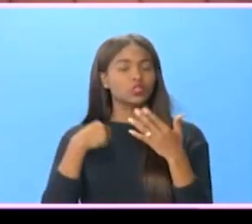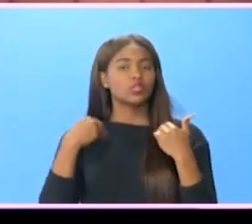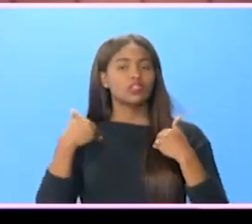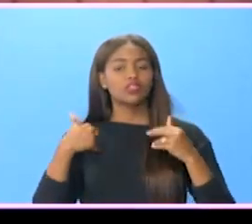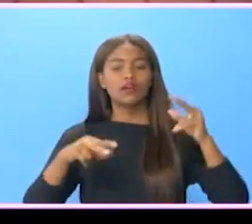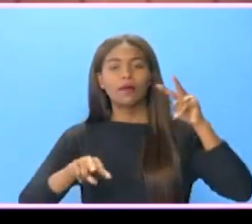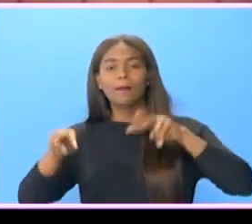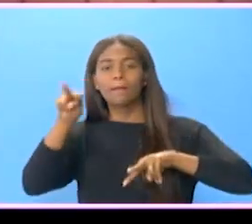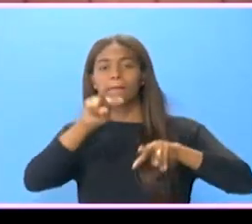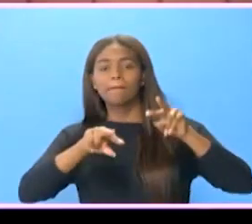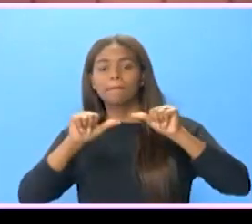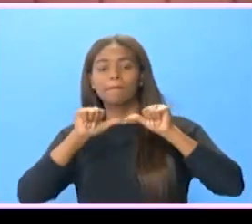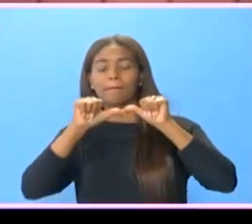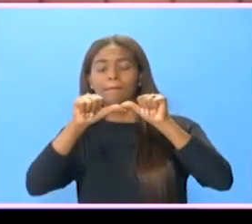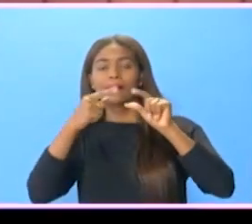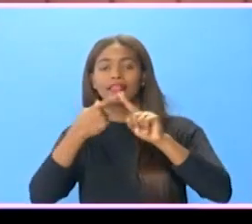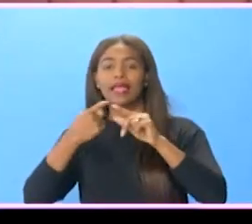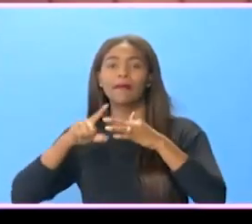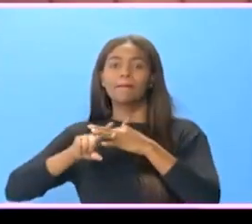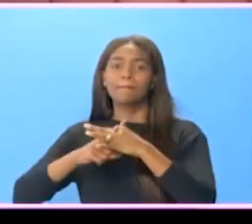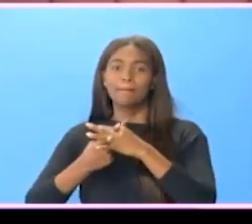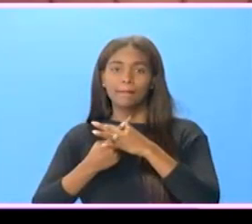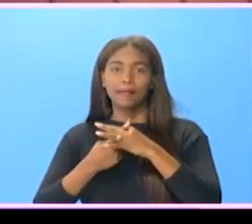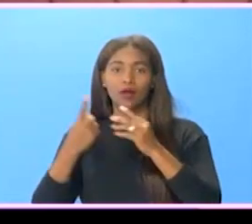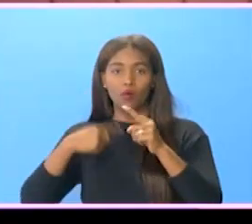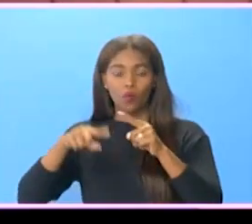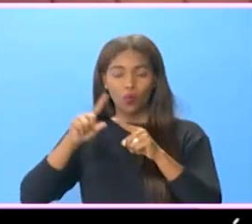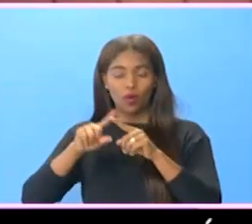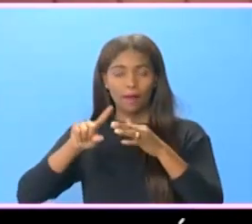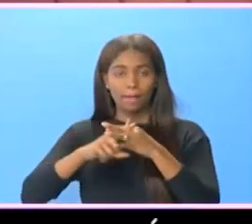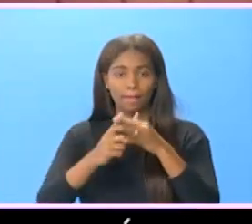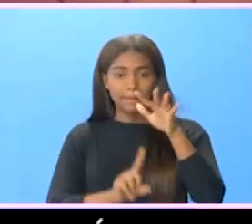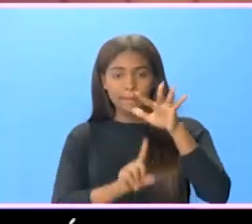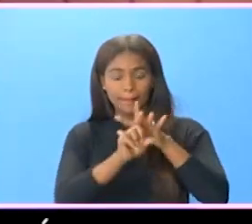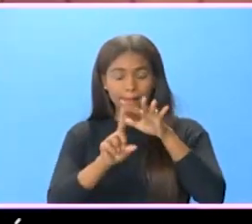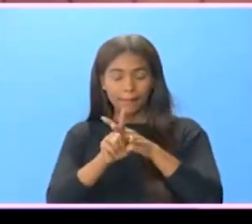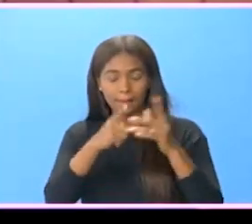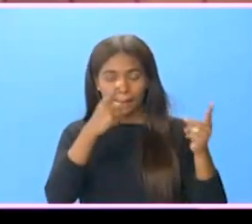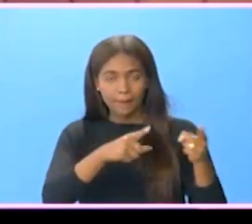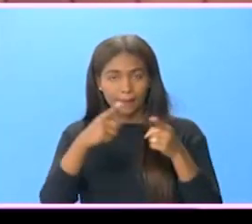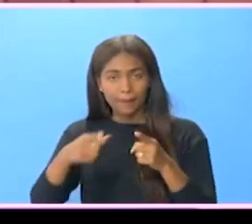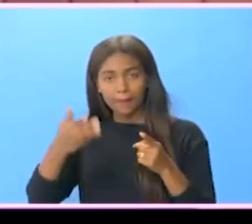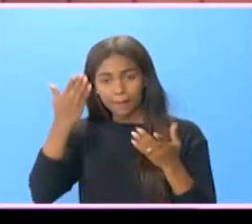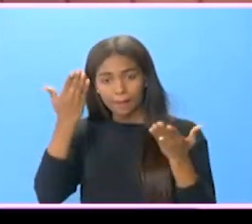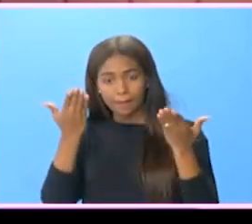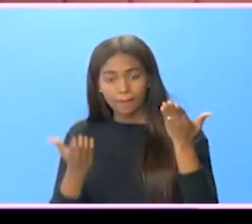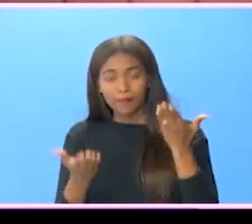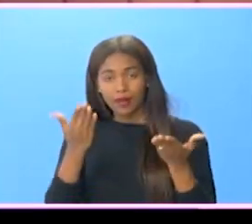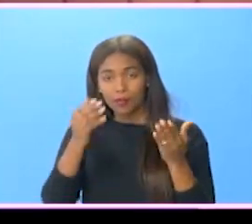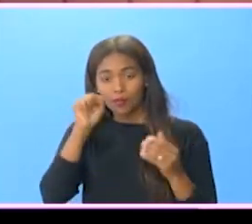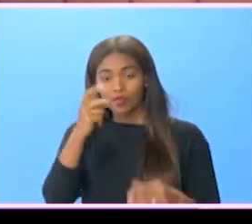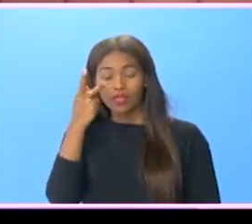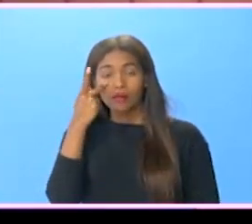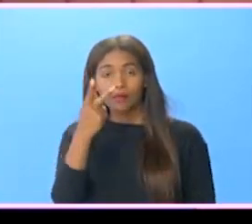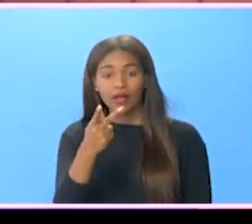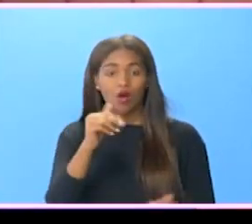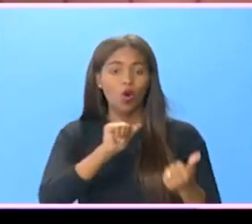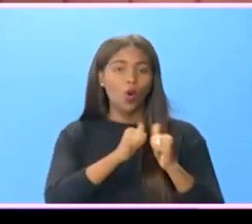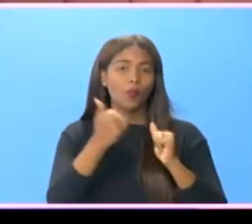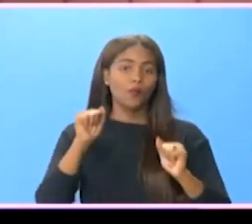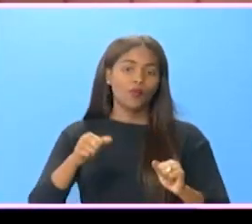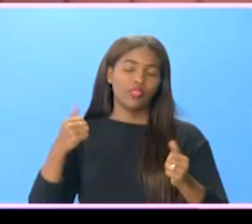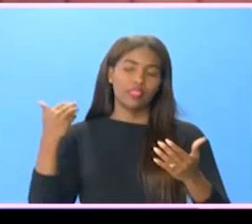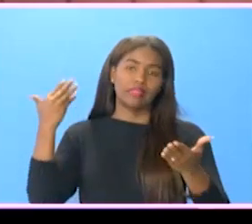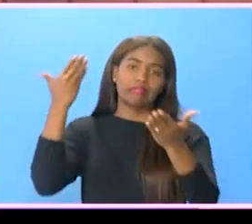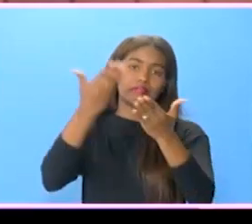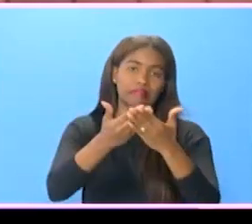vigilancia centinela desde el principio, desde que empezaron a aparecer los primeros casos, ya que podríamos ver cómo podría llegar al país.